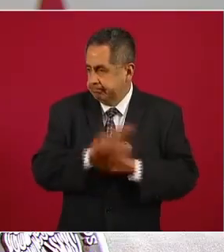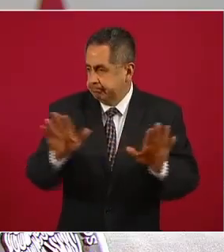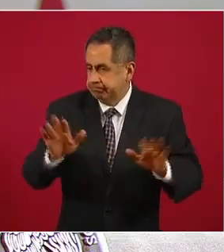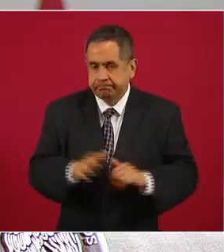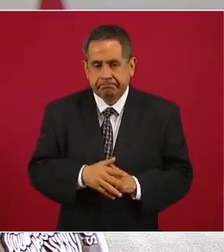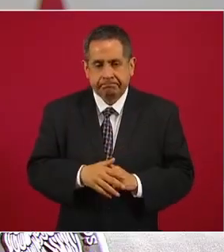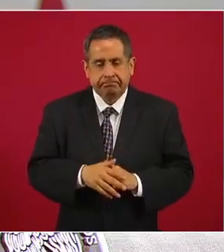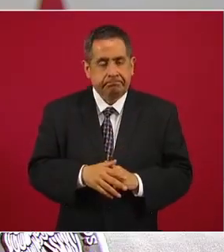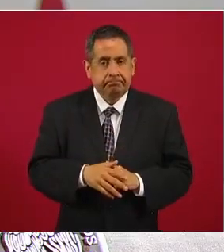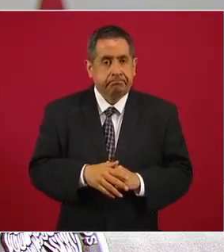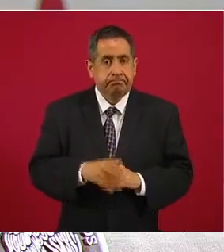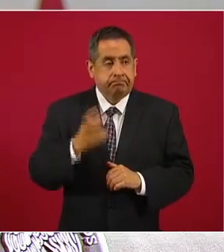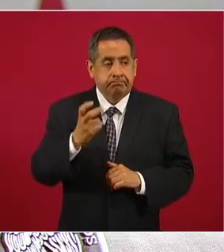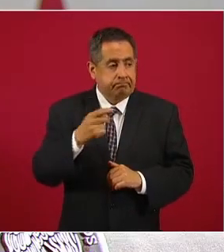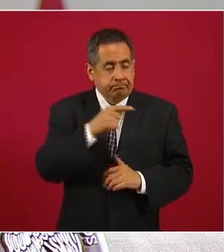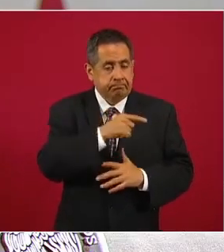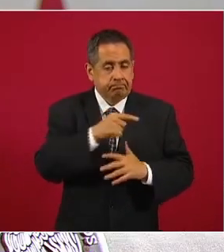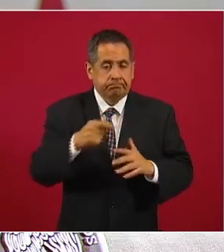a ese